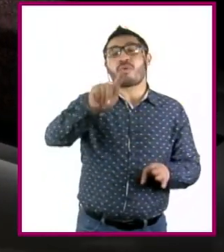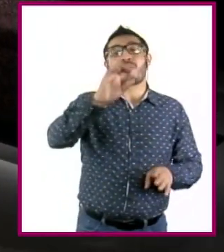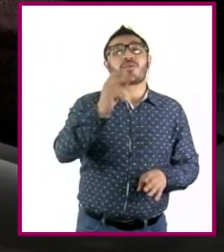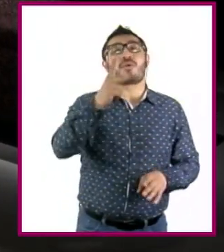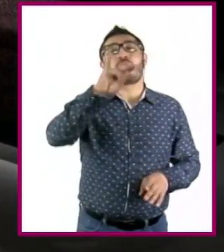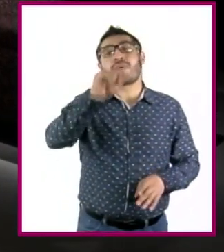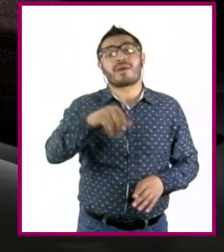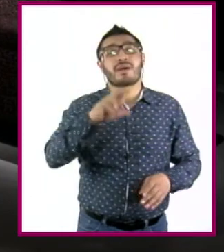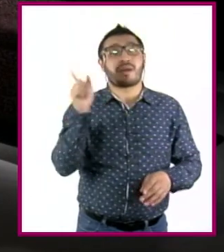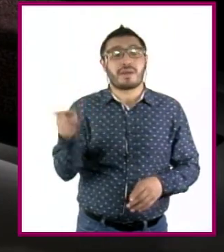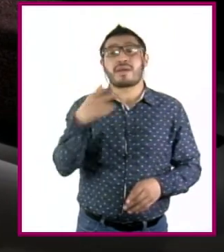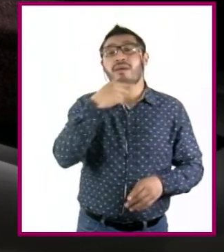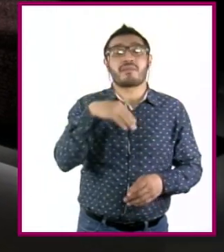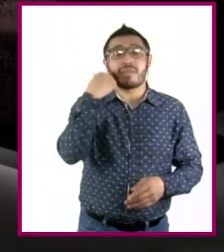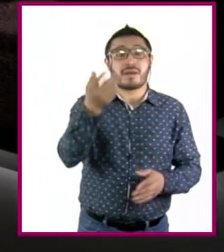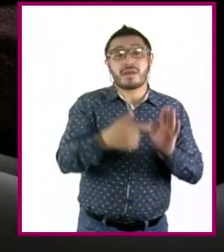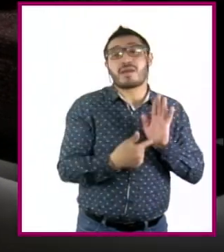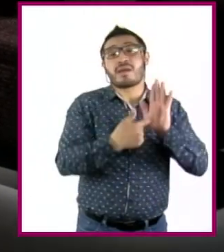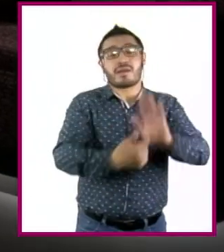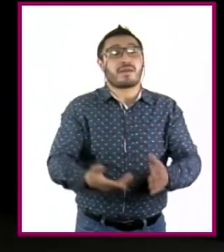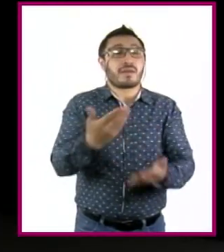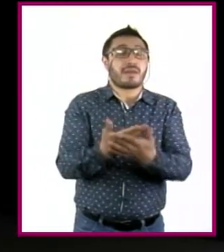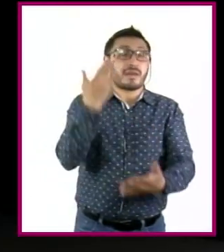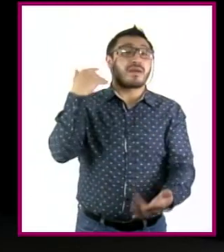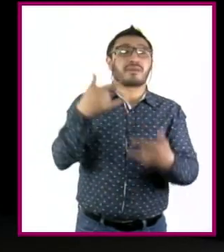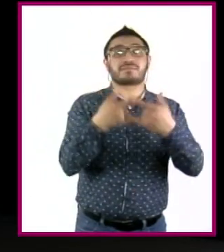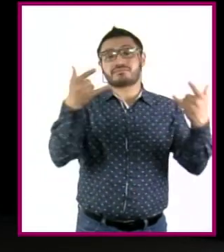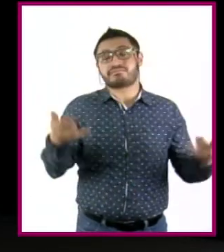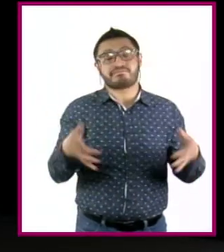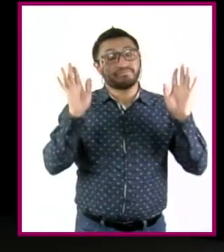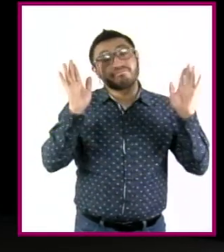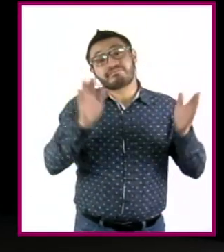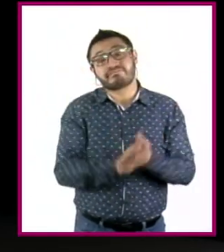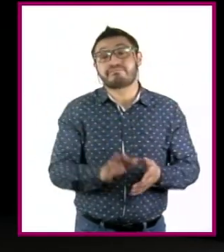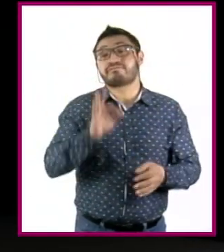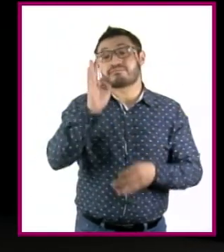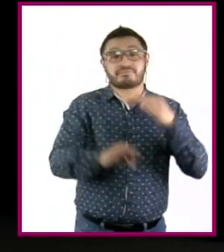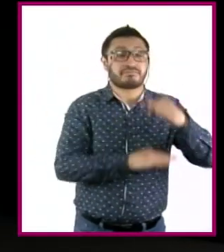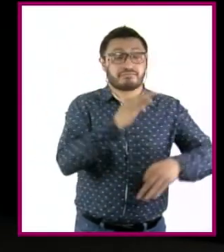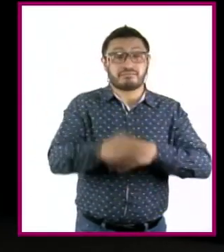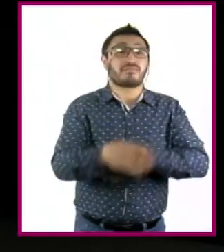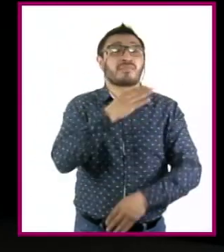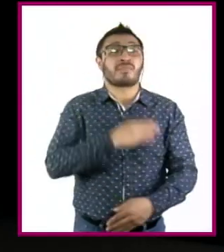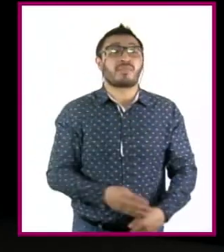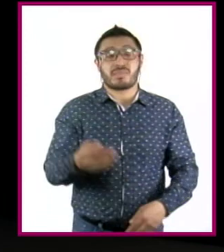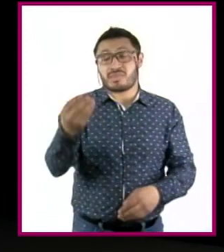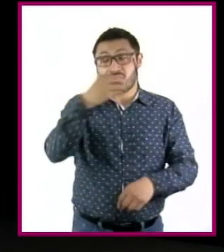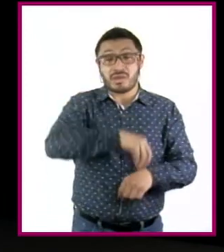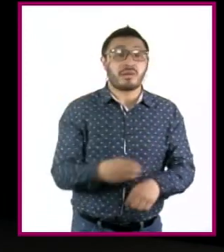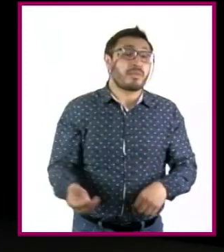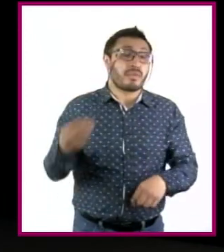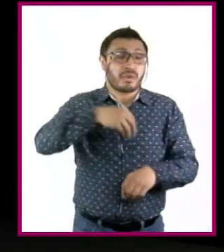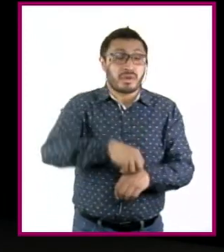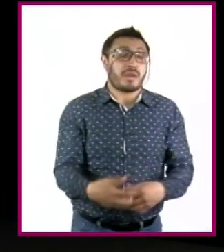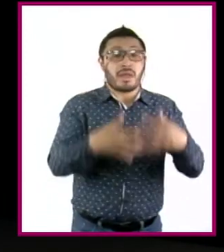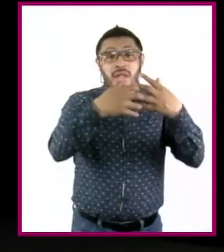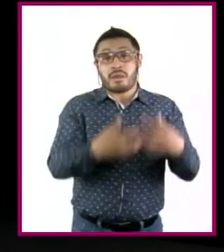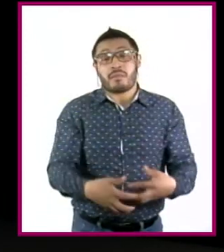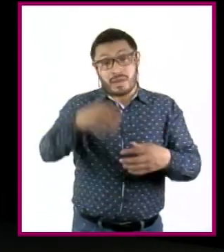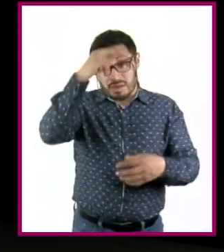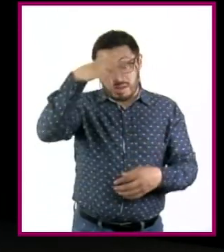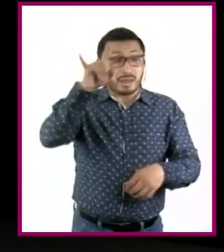Emiliano quería plantear originalmente en su cuento, en la que toda justicia era impartida por máquinas con